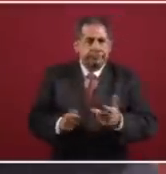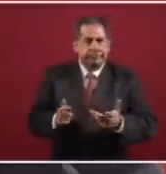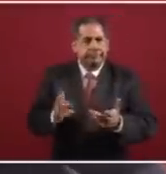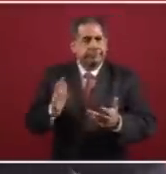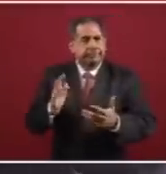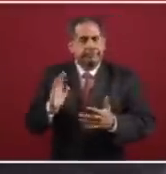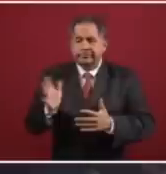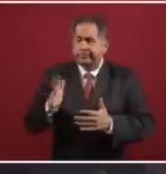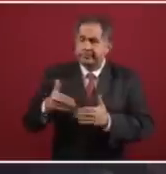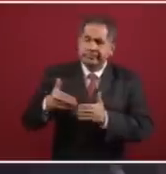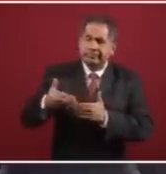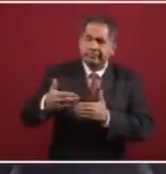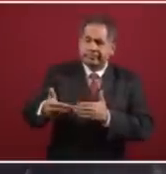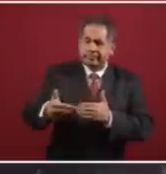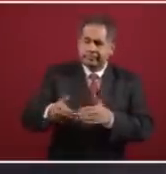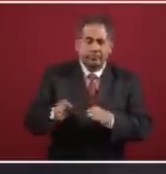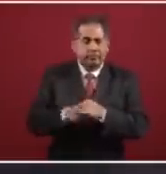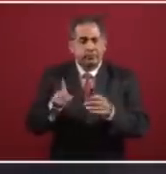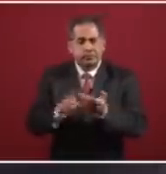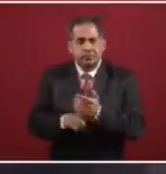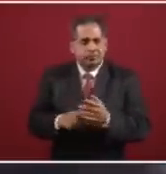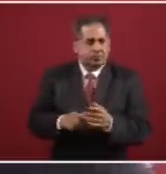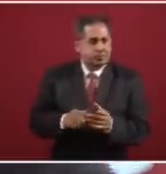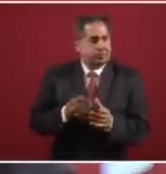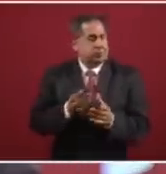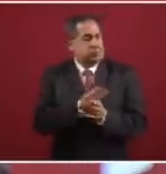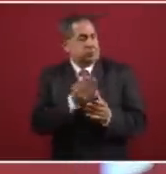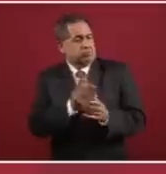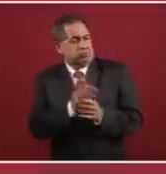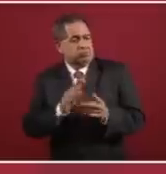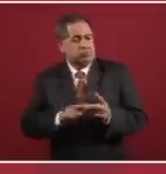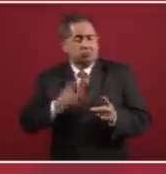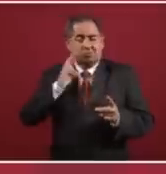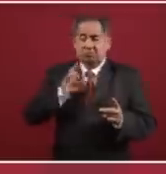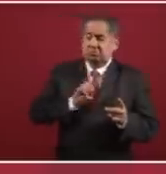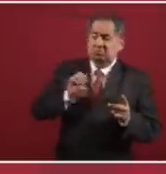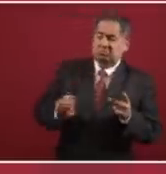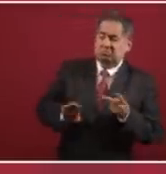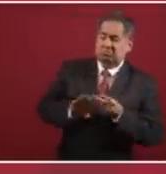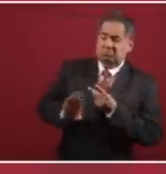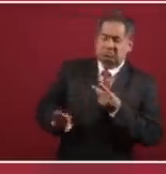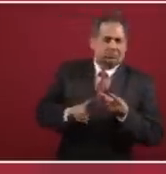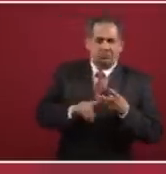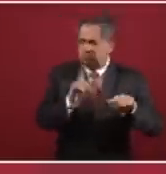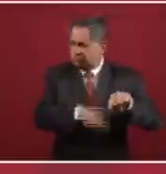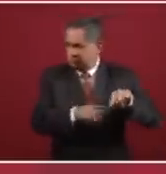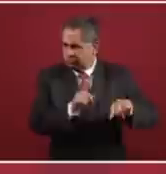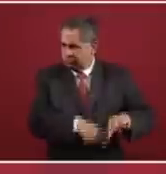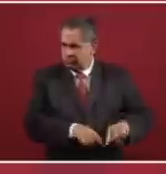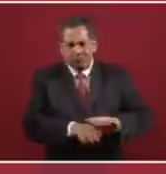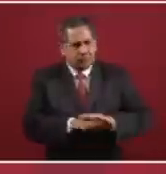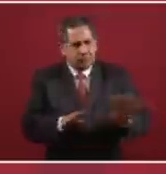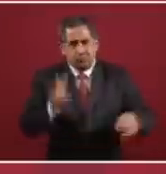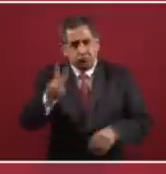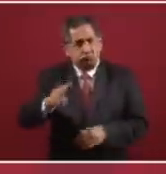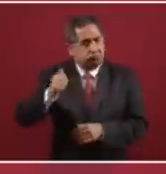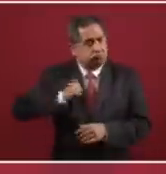saliendo a flote el clasismo, el racismo. ¿Qué daño hizo